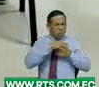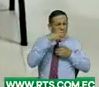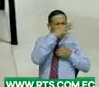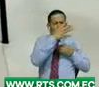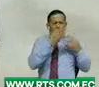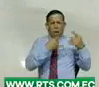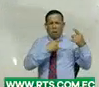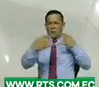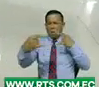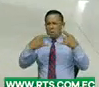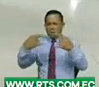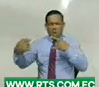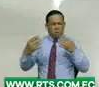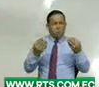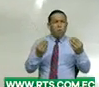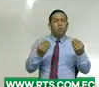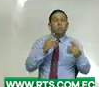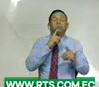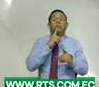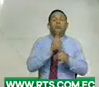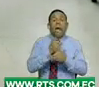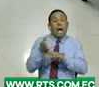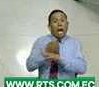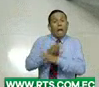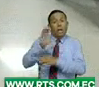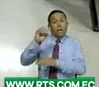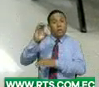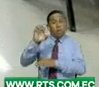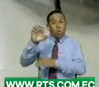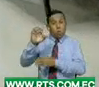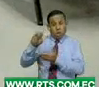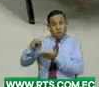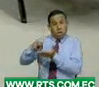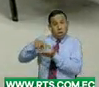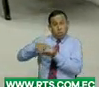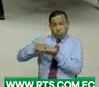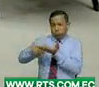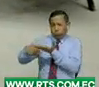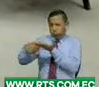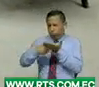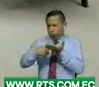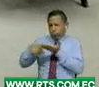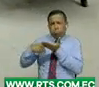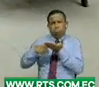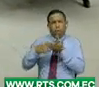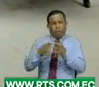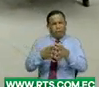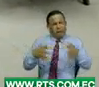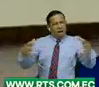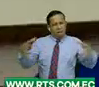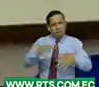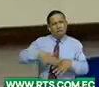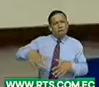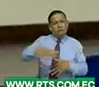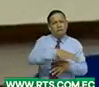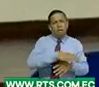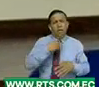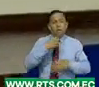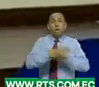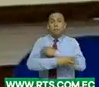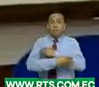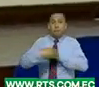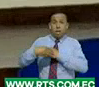centrales abordados durante la última reunión del coi del cantón pastaza el más grande de esta provincia amazónica donde las funcionarias del ministerio